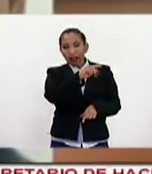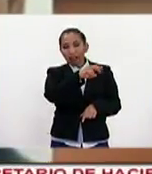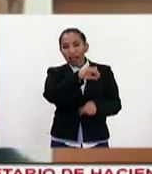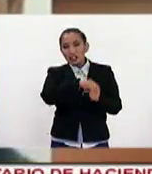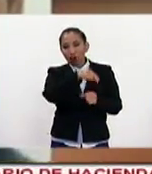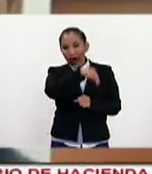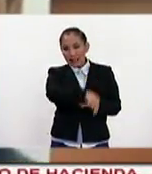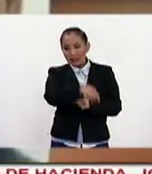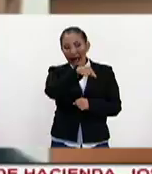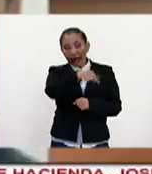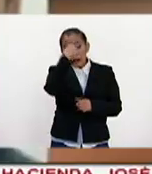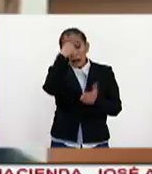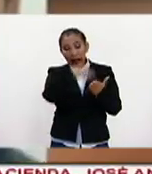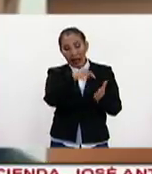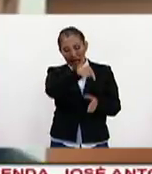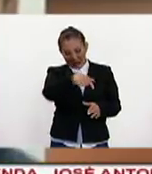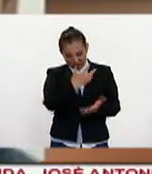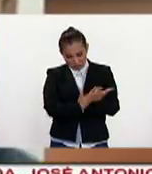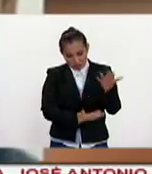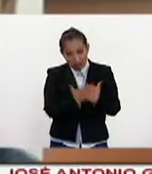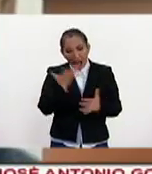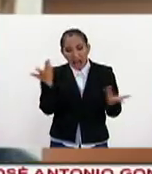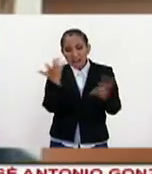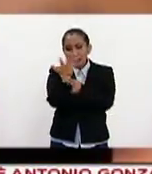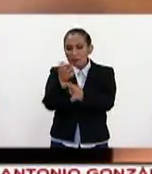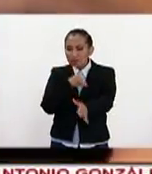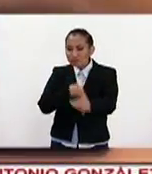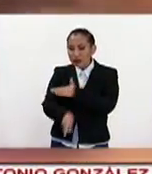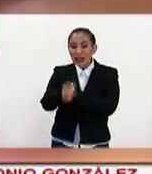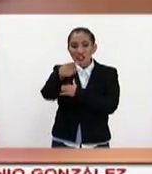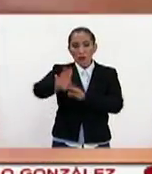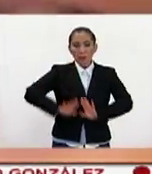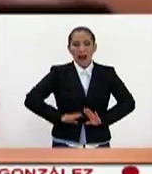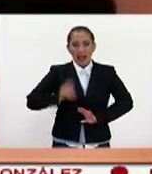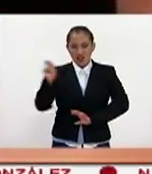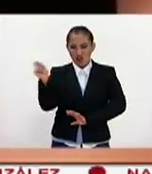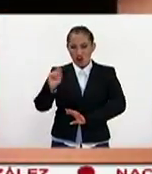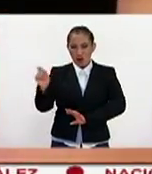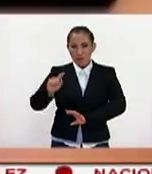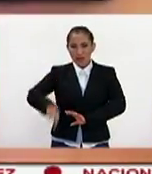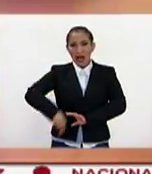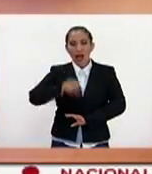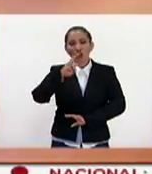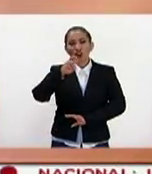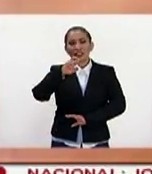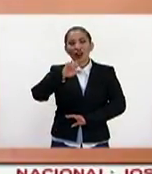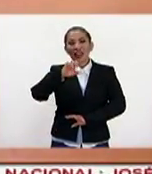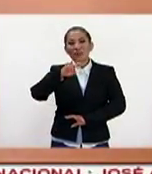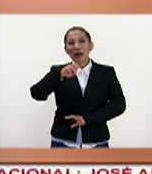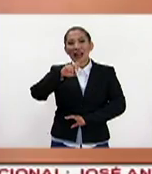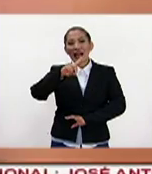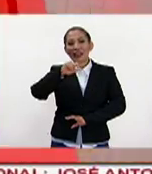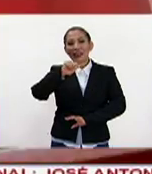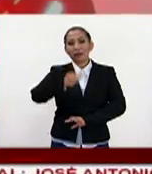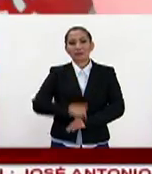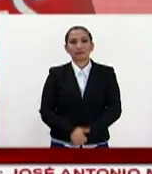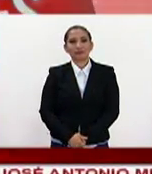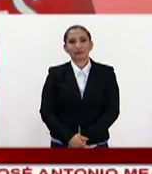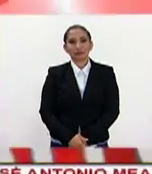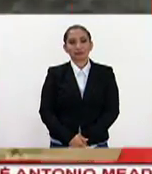Octaviano N., quien se cree fue el autor material, así como a su pareja sentimental, Rocío Esmeralda N.